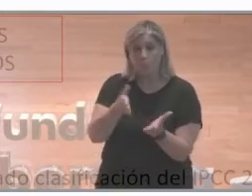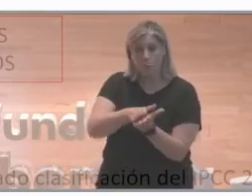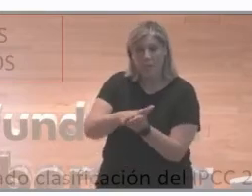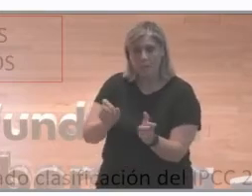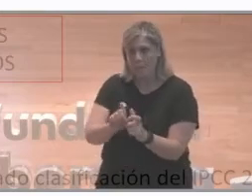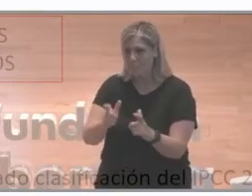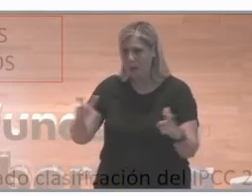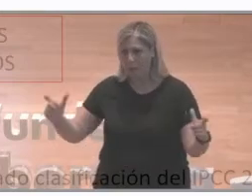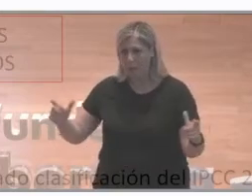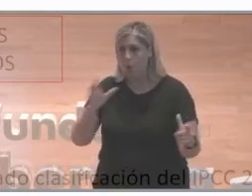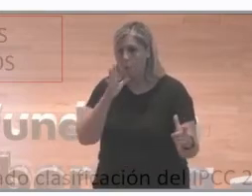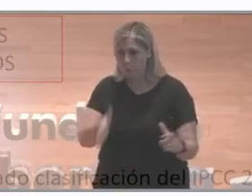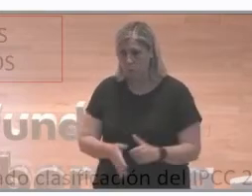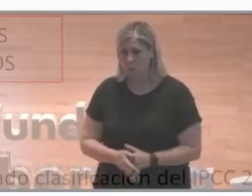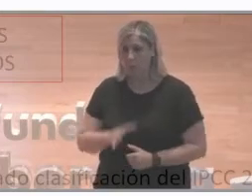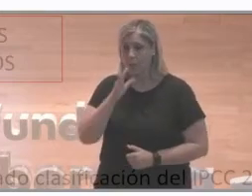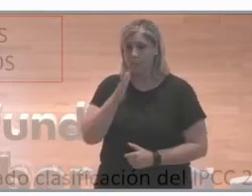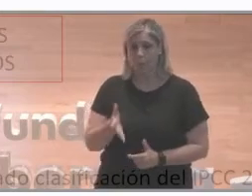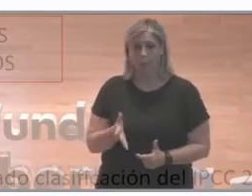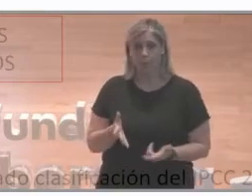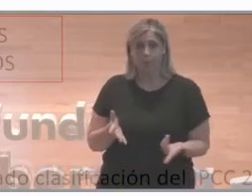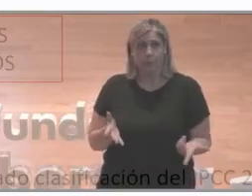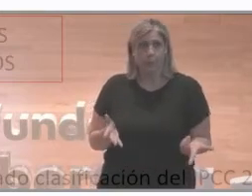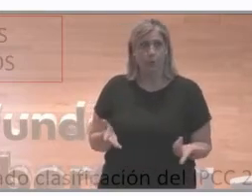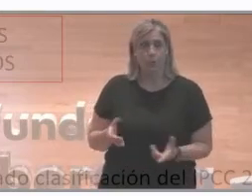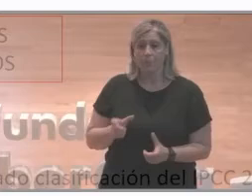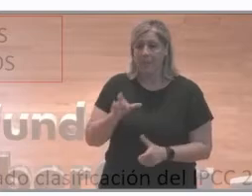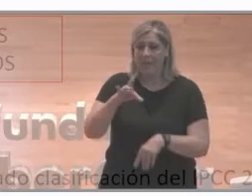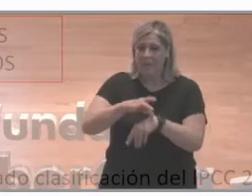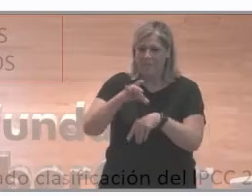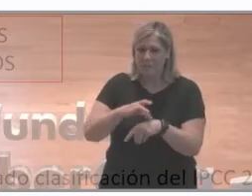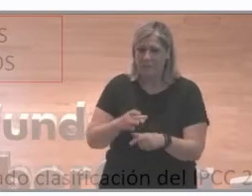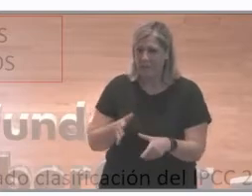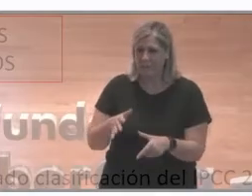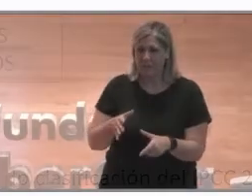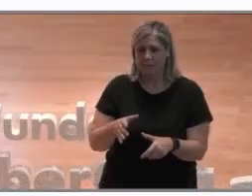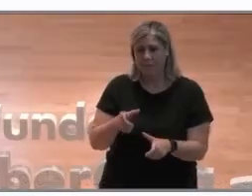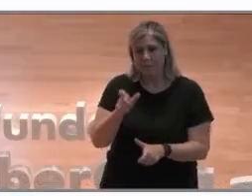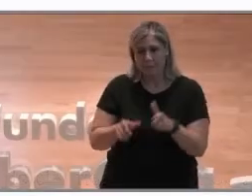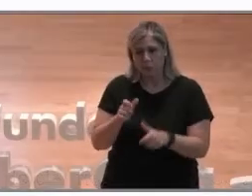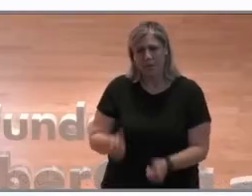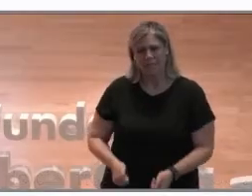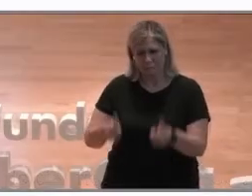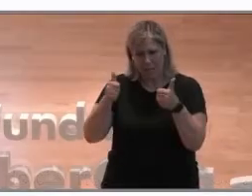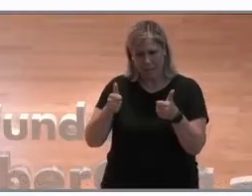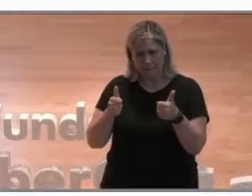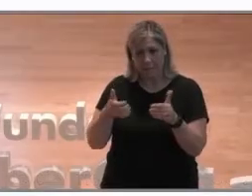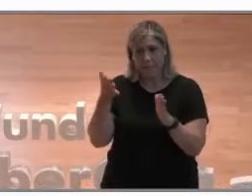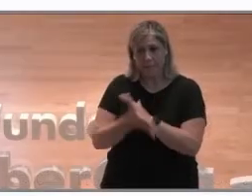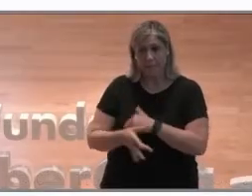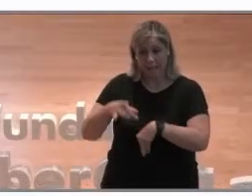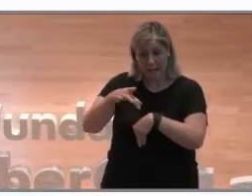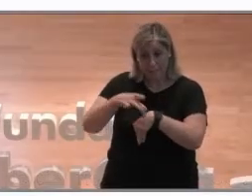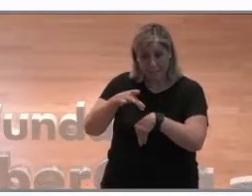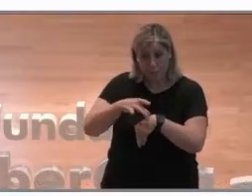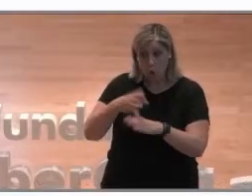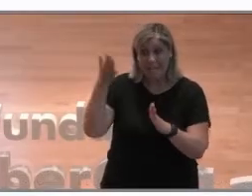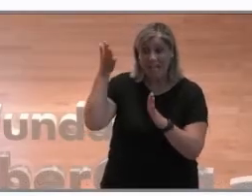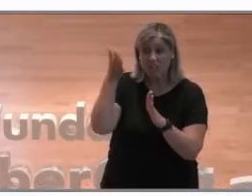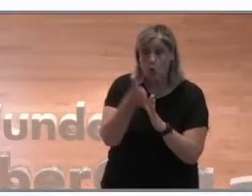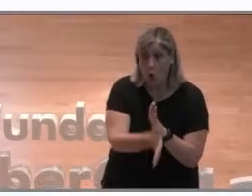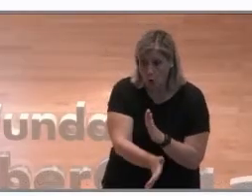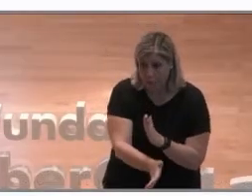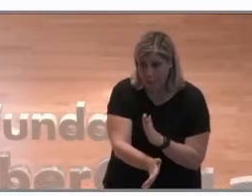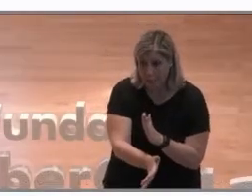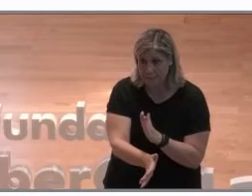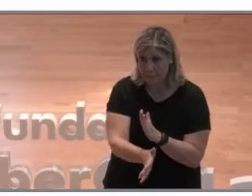aumenta, es porque hay un aumento en la morbilidad y la mortalidad de la población vulnerable. Es decir, esas patologías que tenemos crónicas,